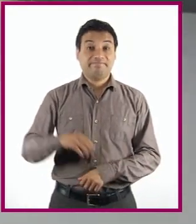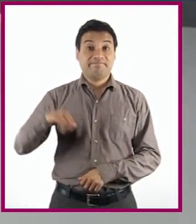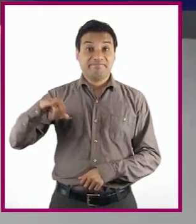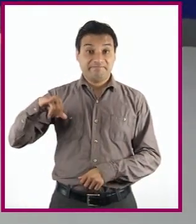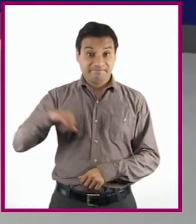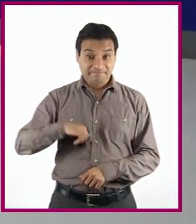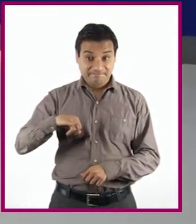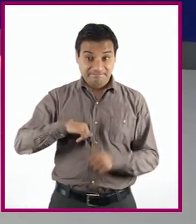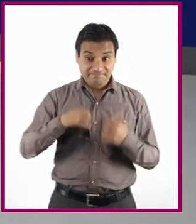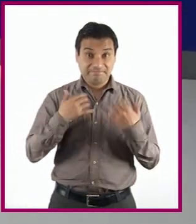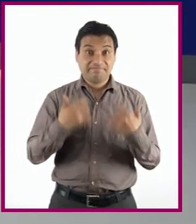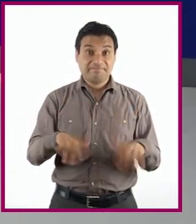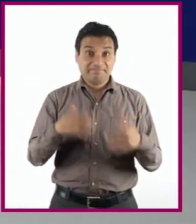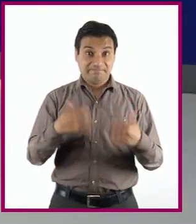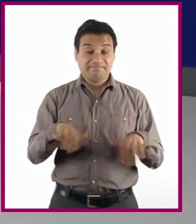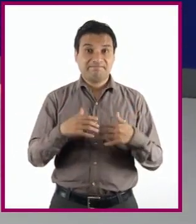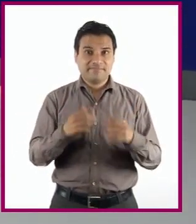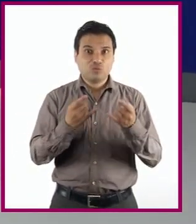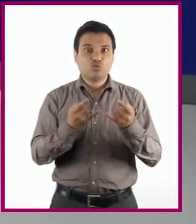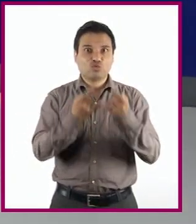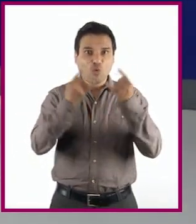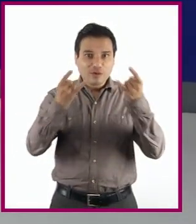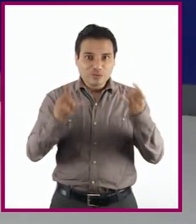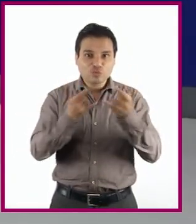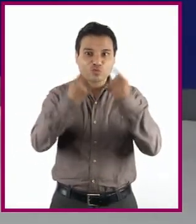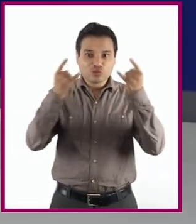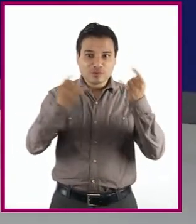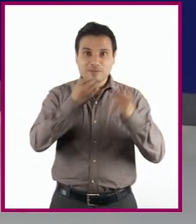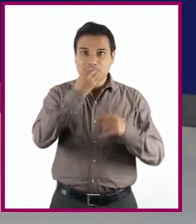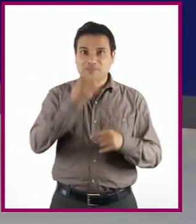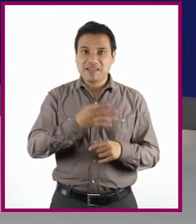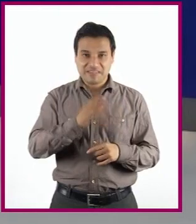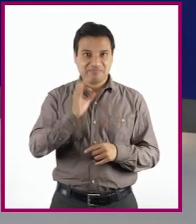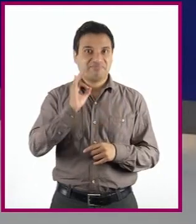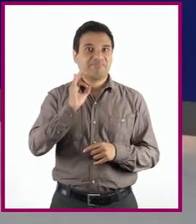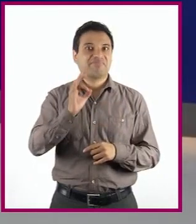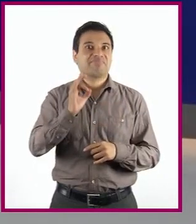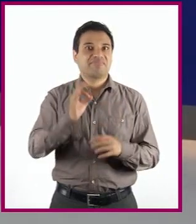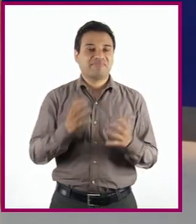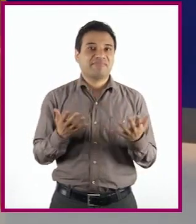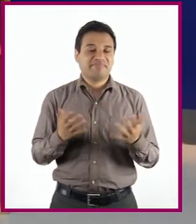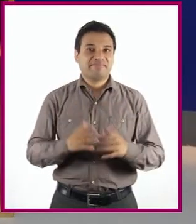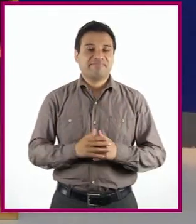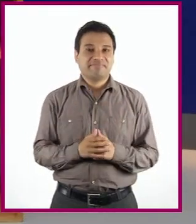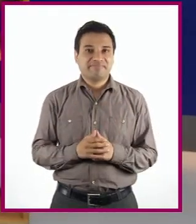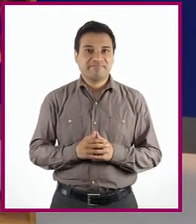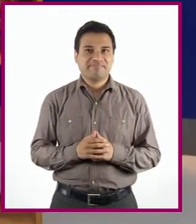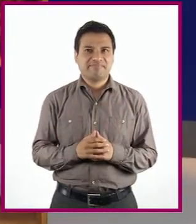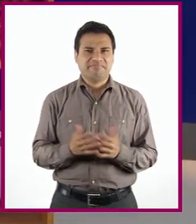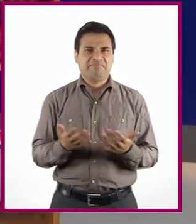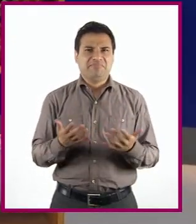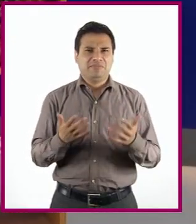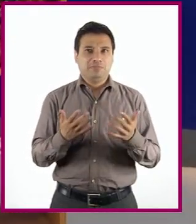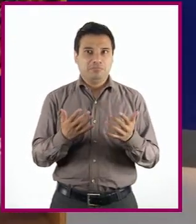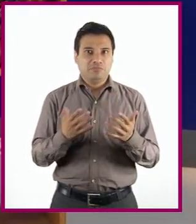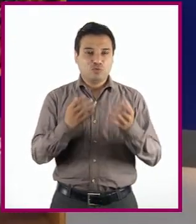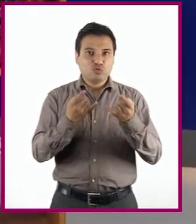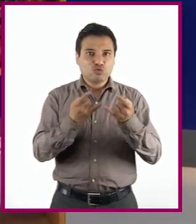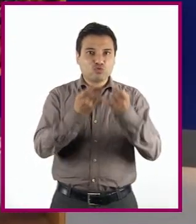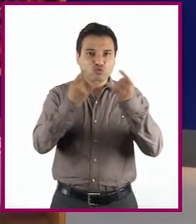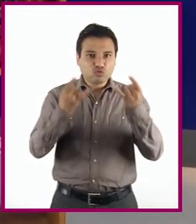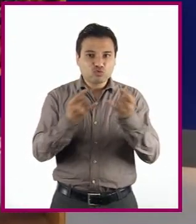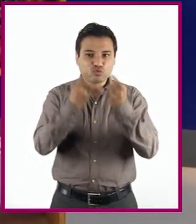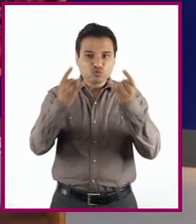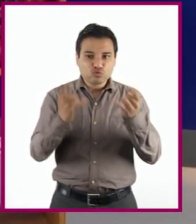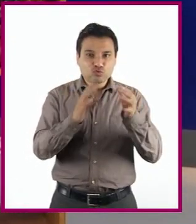la manera en que Jimena nos va relatando algunos de los hechos más significativos de su vida y cómo va encontrando en el relato